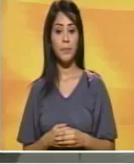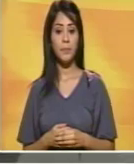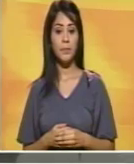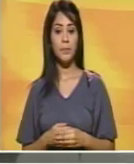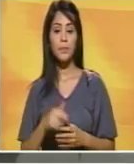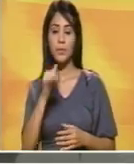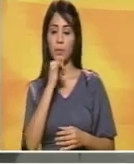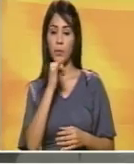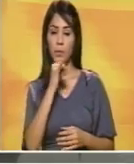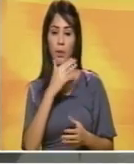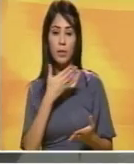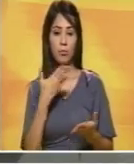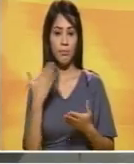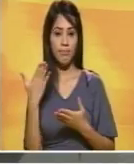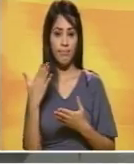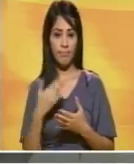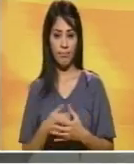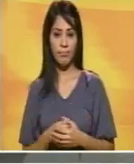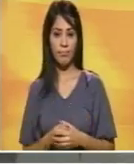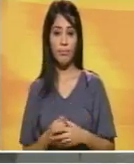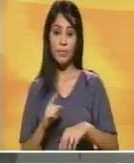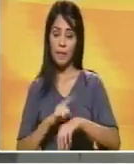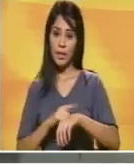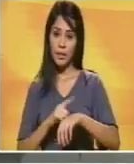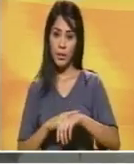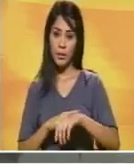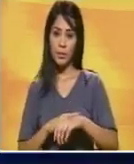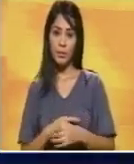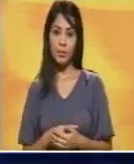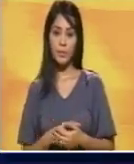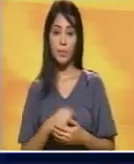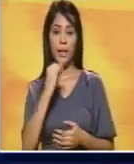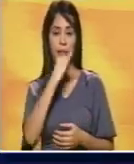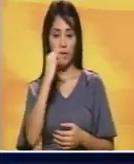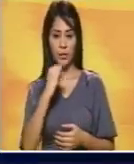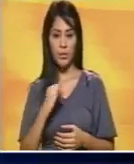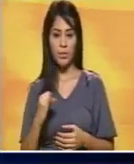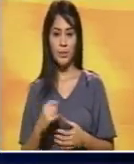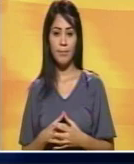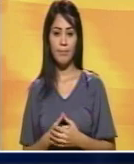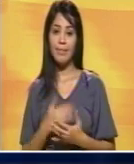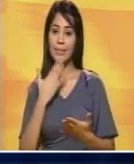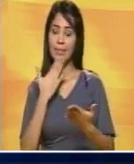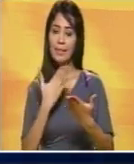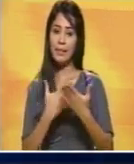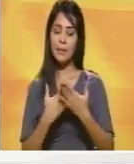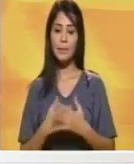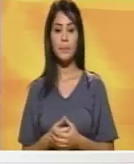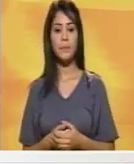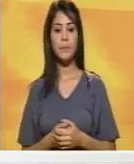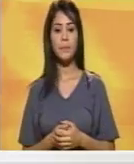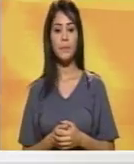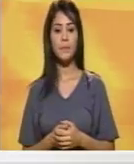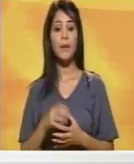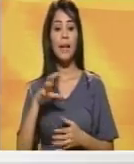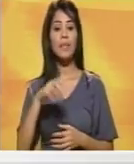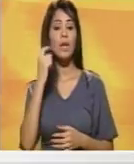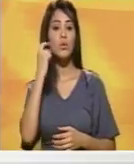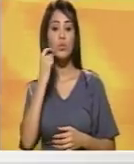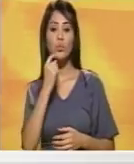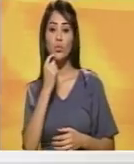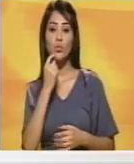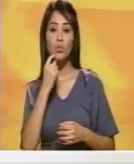Información, amigos televidentes, que podemos compartir con ustedes a esta hora desde el occidente del país. Gracias, José Leonardo. Pasamos al estado de Sucre. Allí